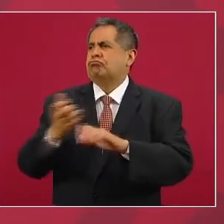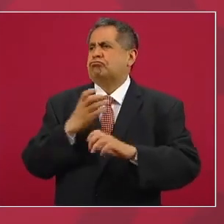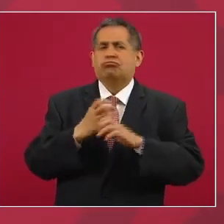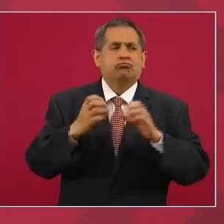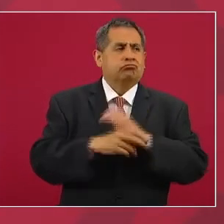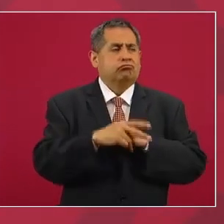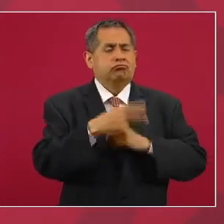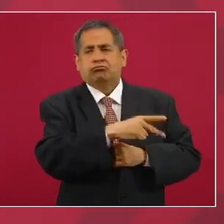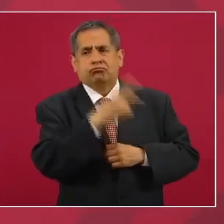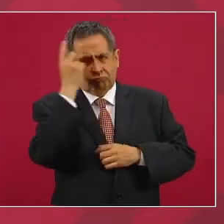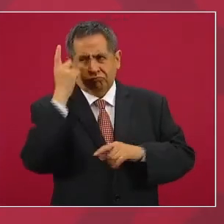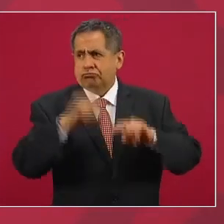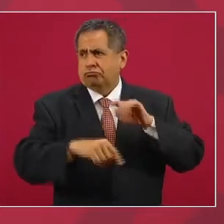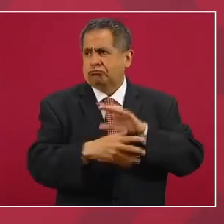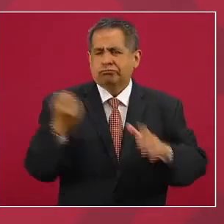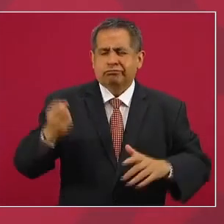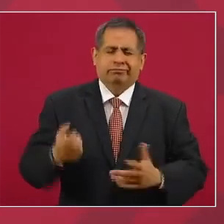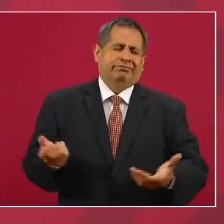bienes.